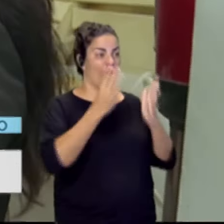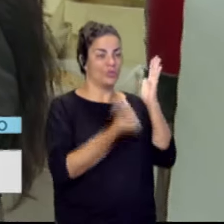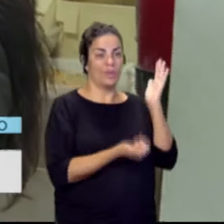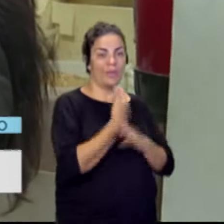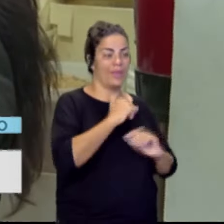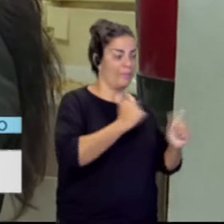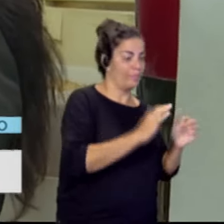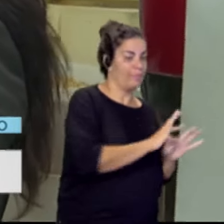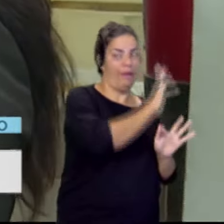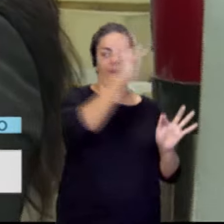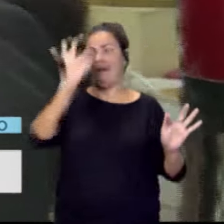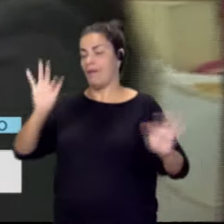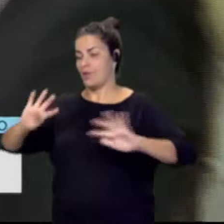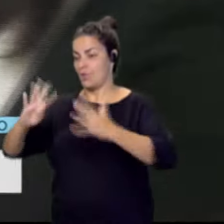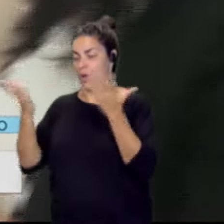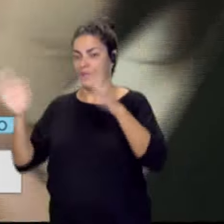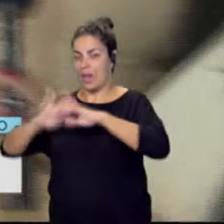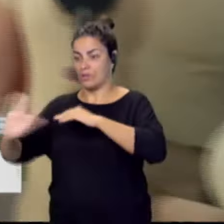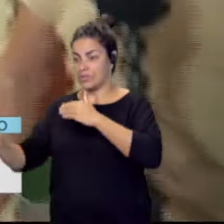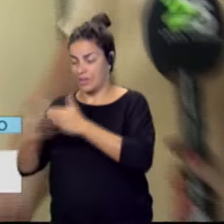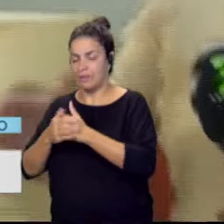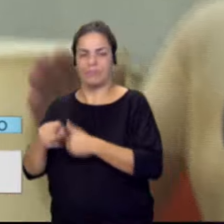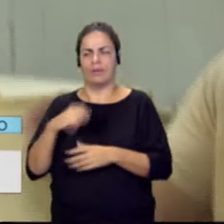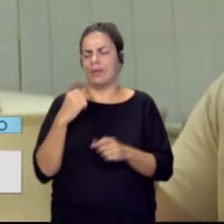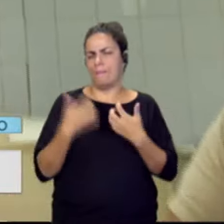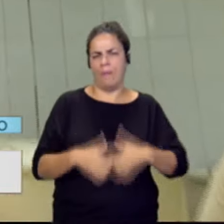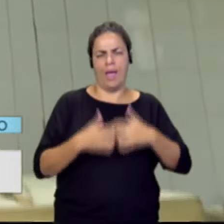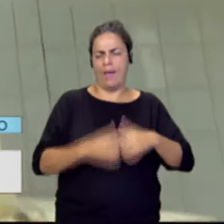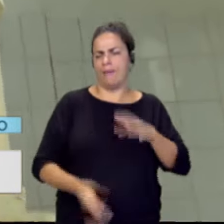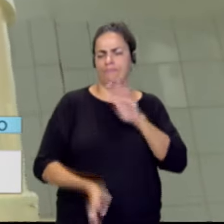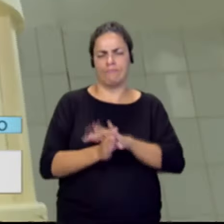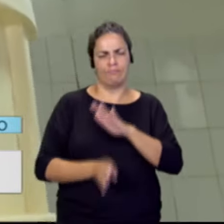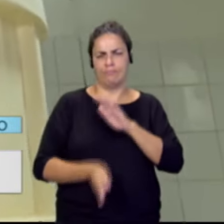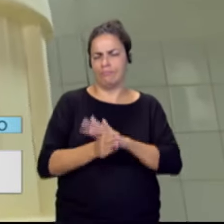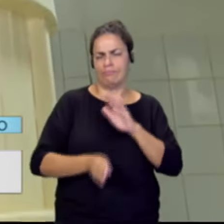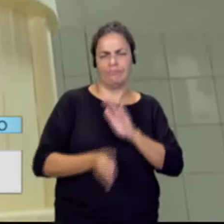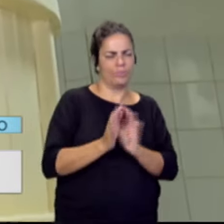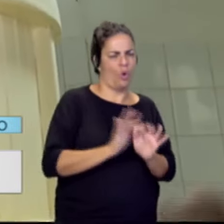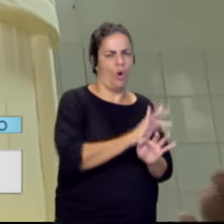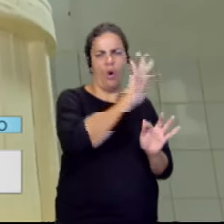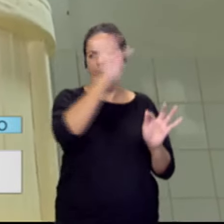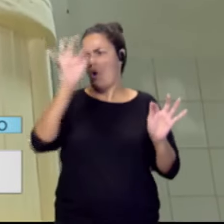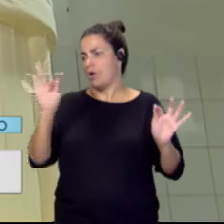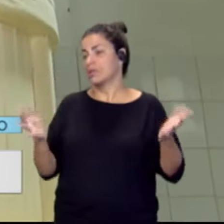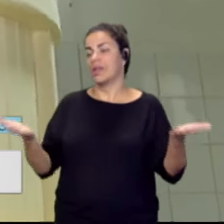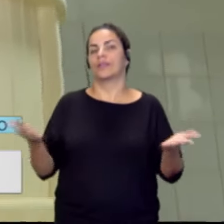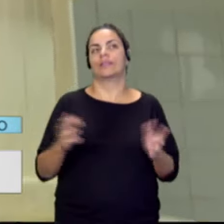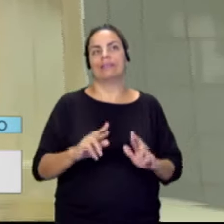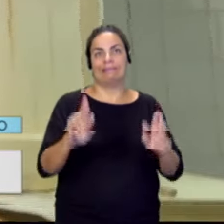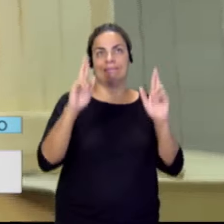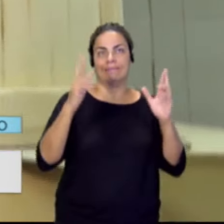noche, aquí las máquinas no paran, están todo el día ahí funcionando. Y bueno, le damos salud para que siga la cosa en auge como